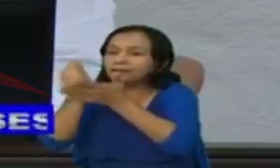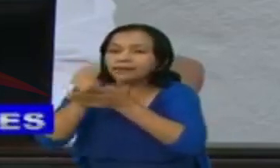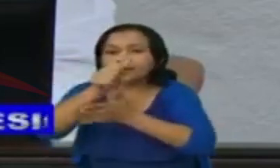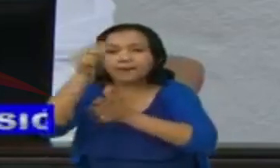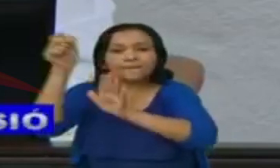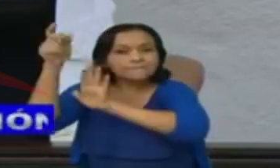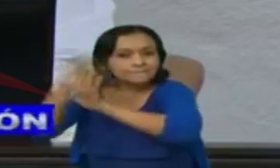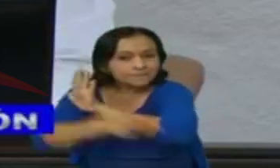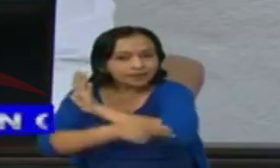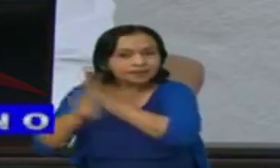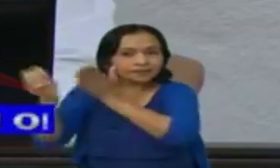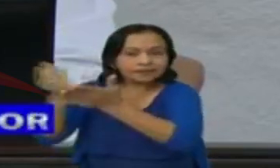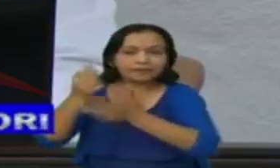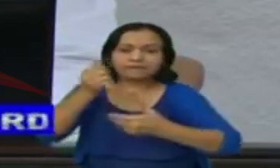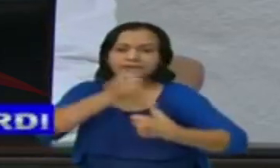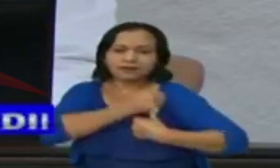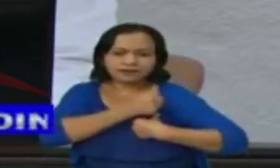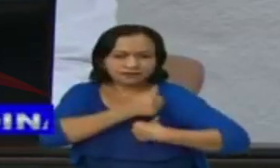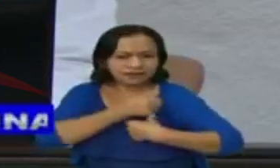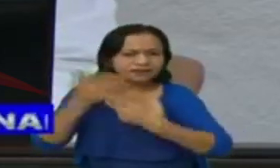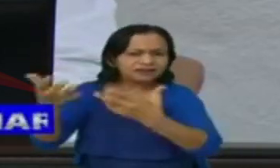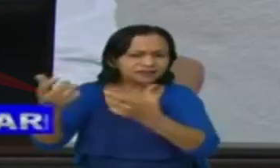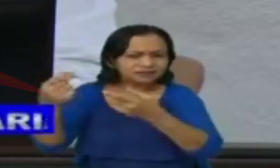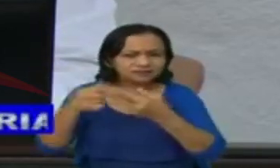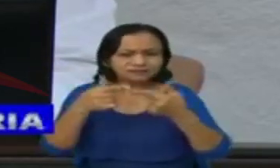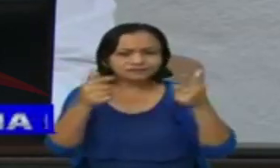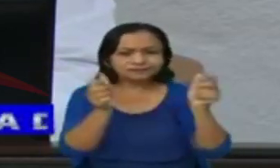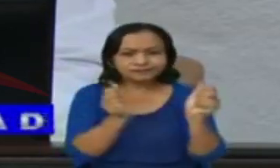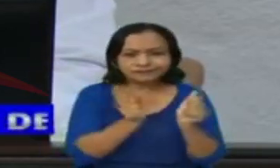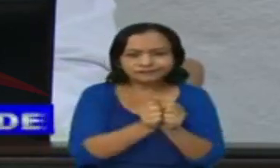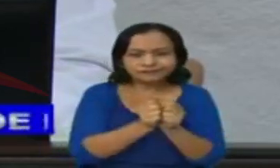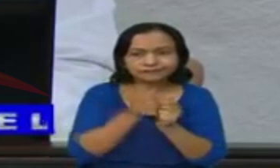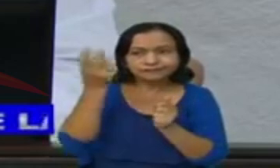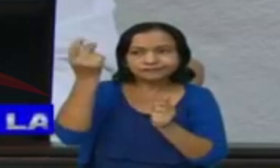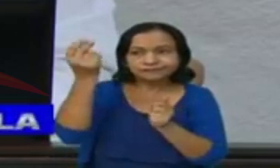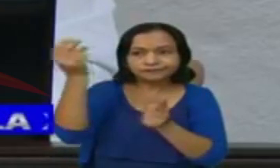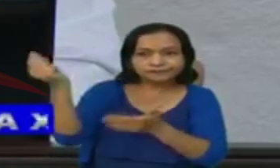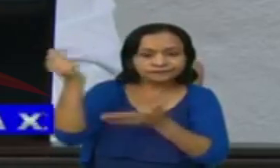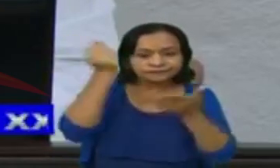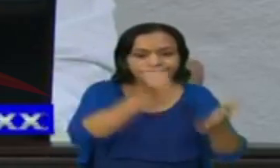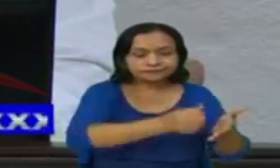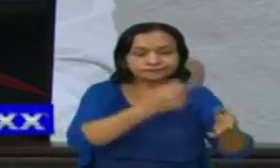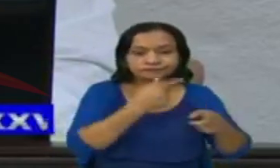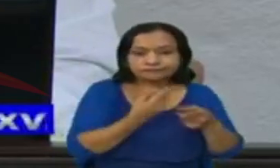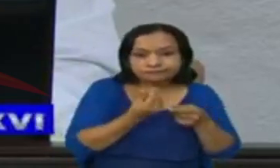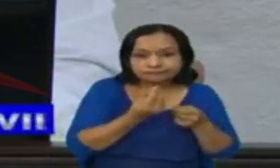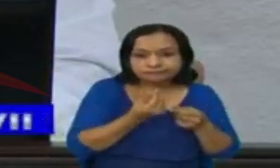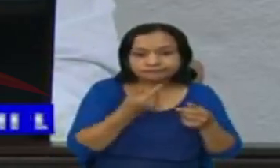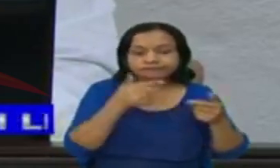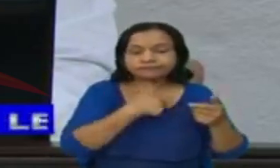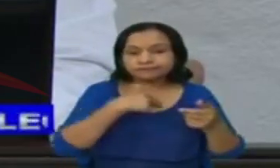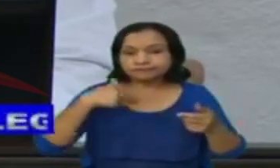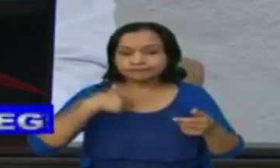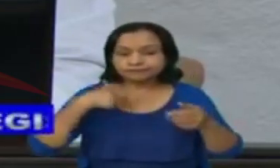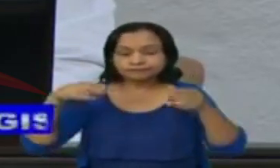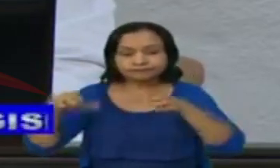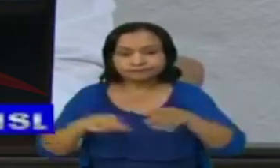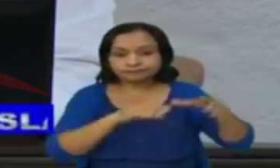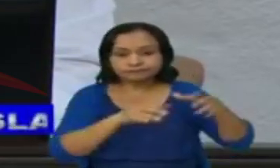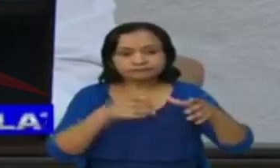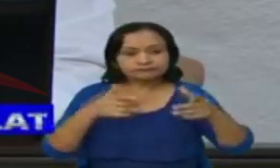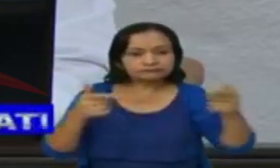pidan intervenciones militares, se organicen con financiamiento de potencias extranjeras para ejecutar actos de